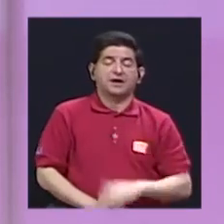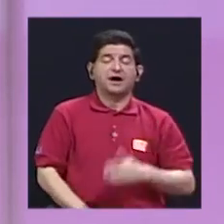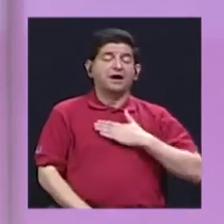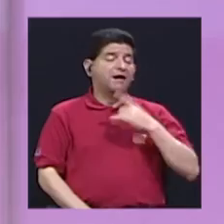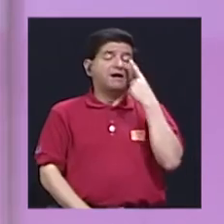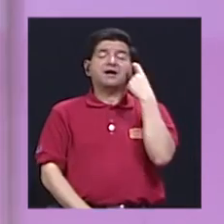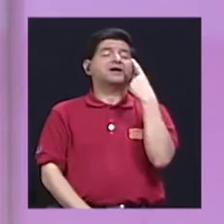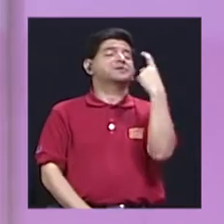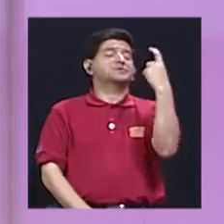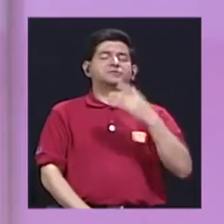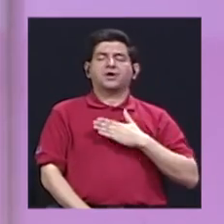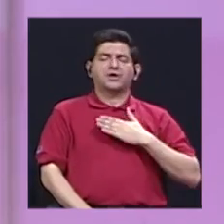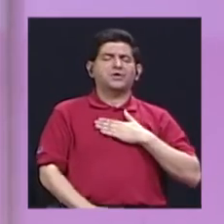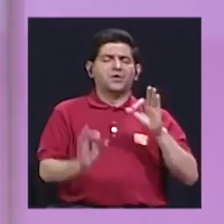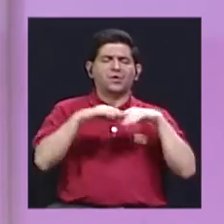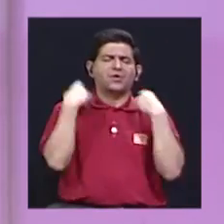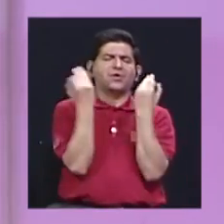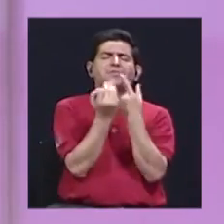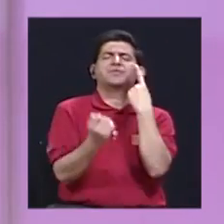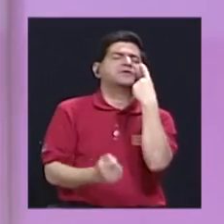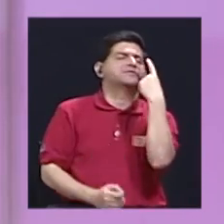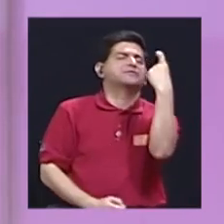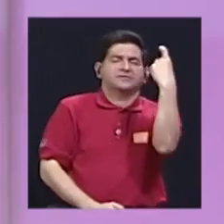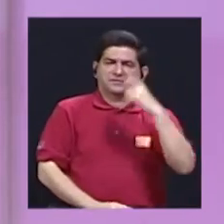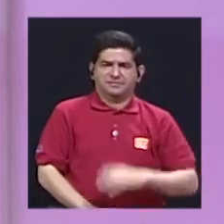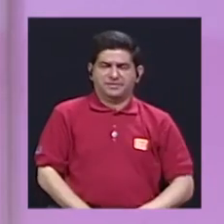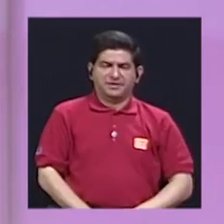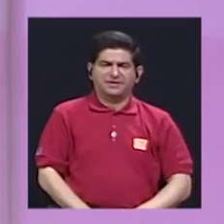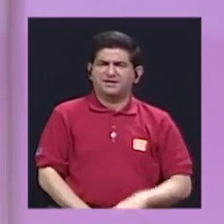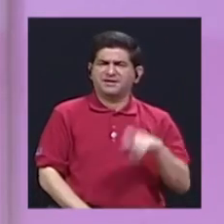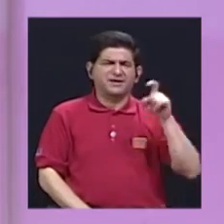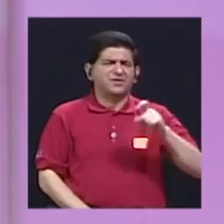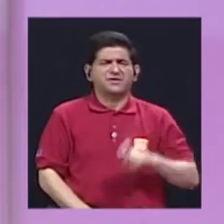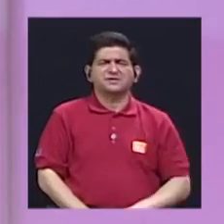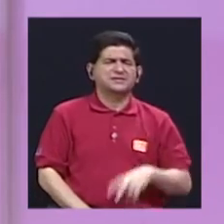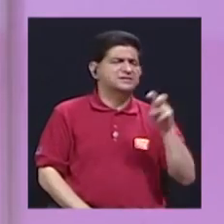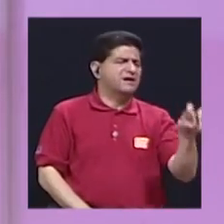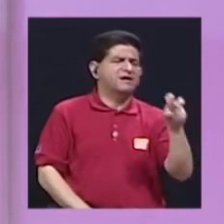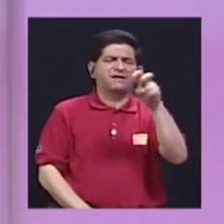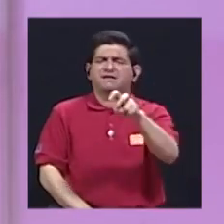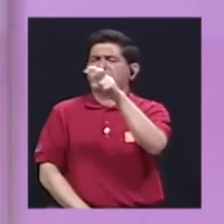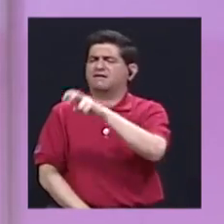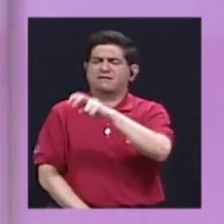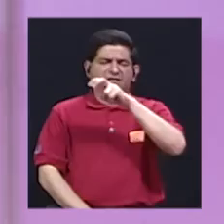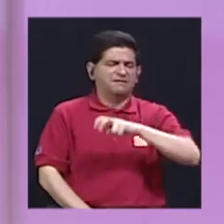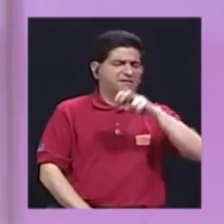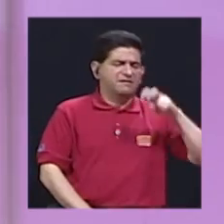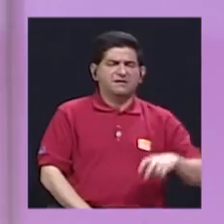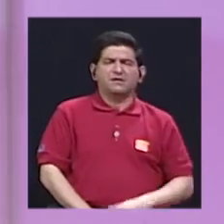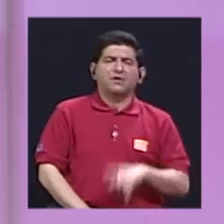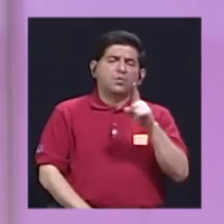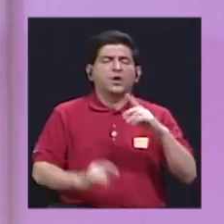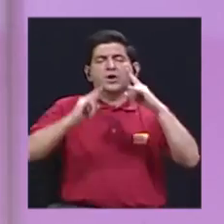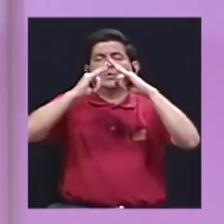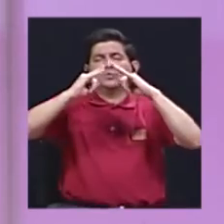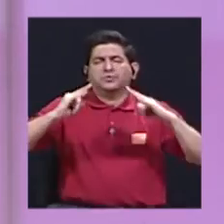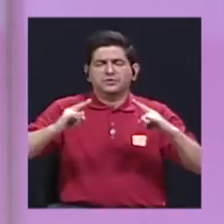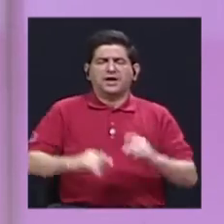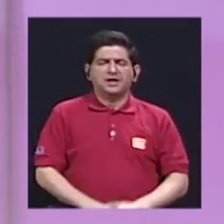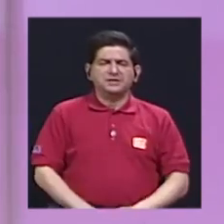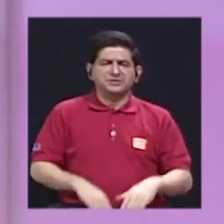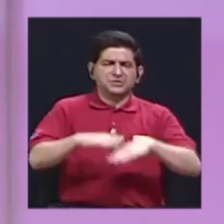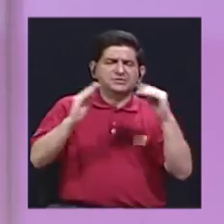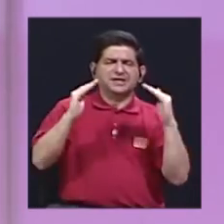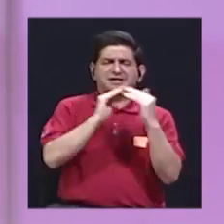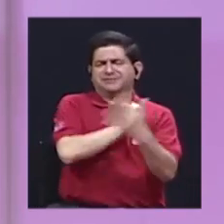sueño es el sueño de mi familia y no tener que andar rodando no estar viviendo en el rancho dejar el